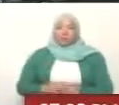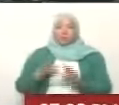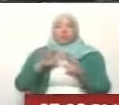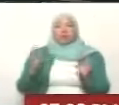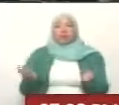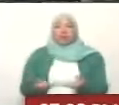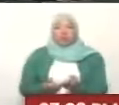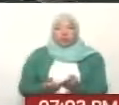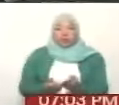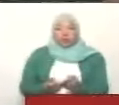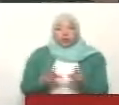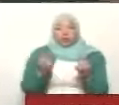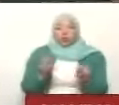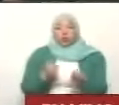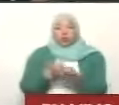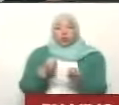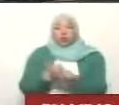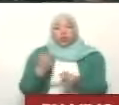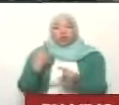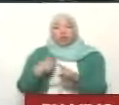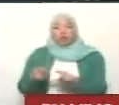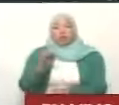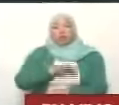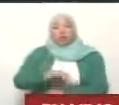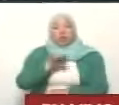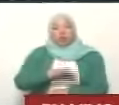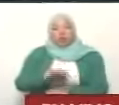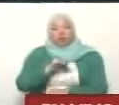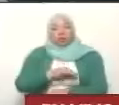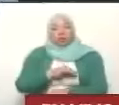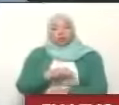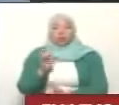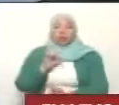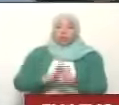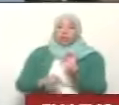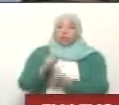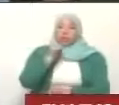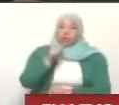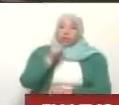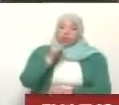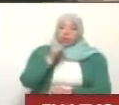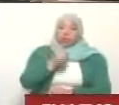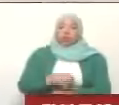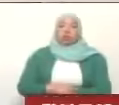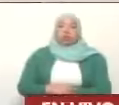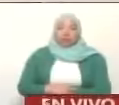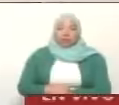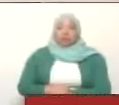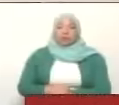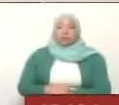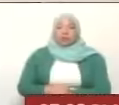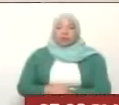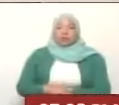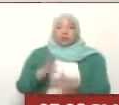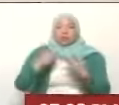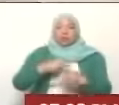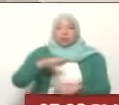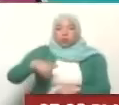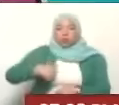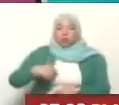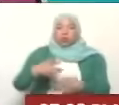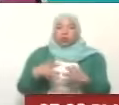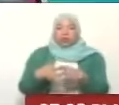mundial de una nueva alternativa social frente al neoliberalismo, frente al